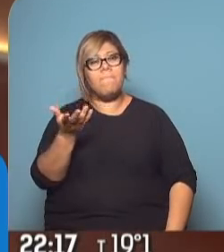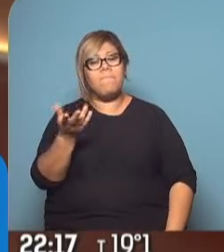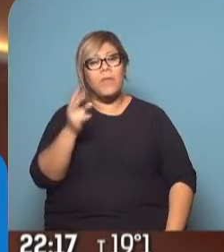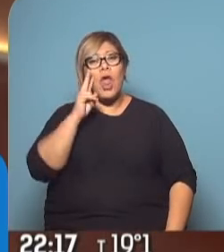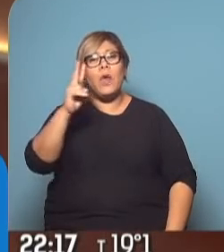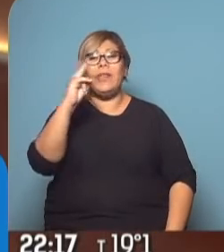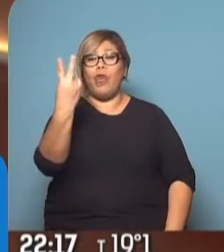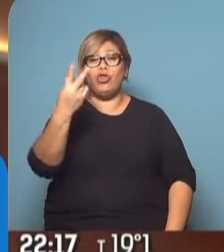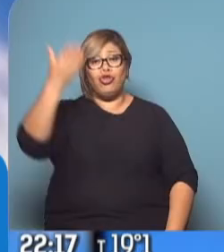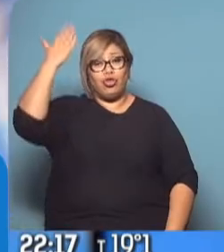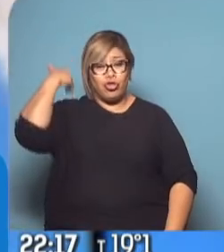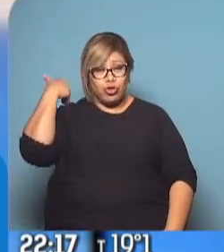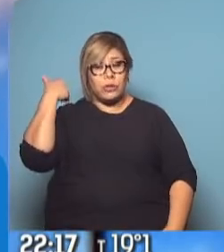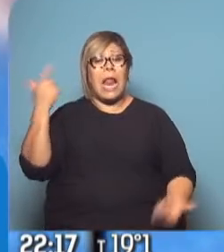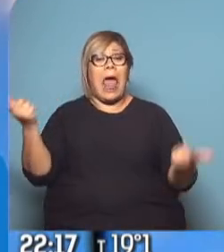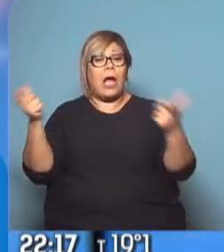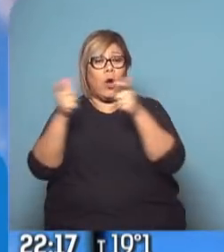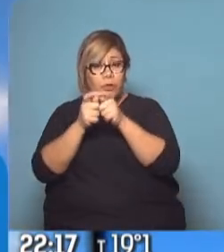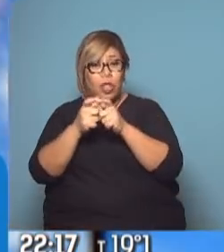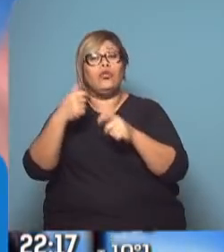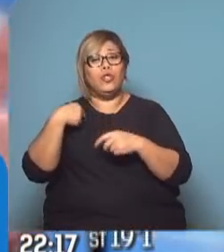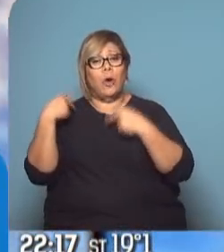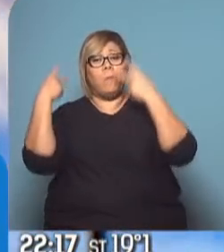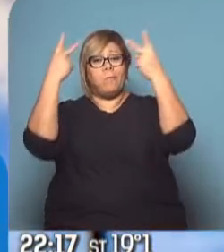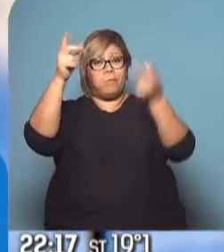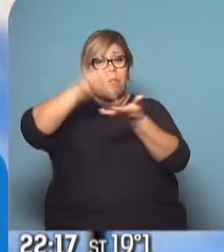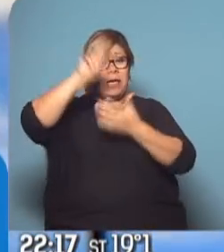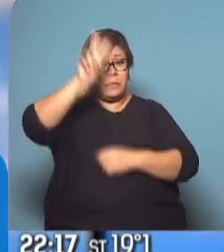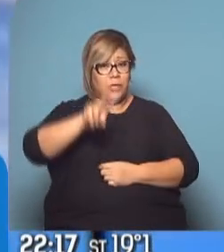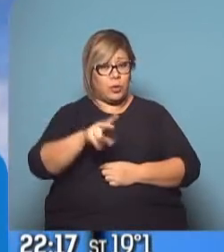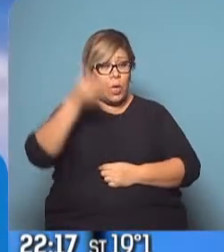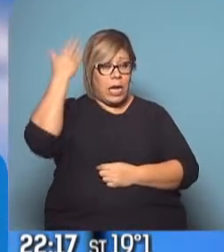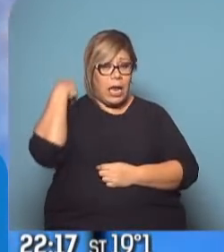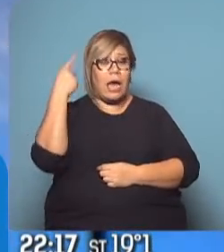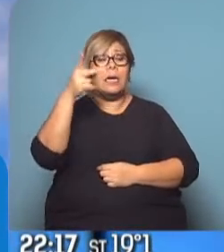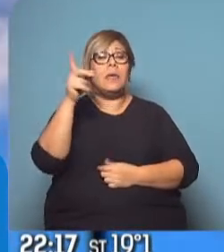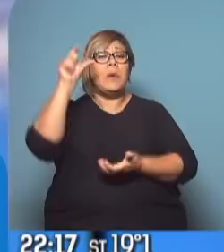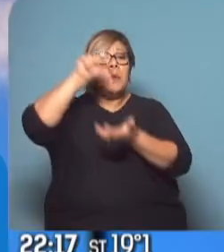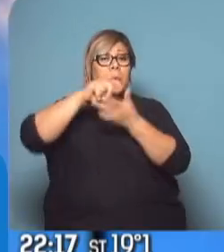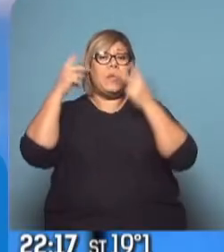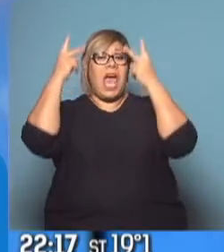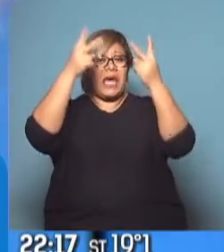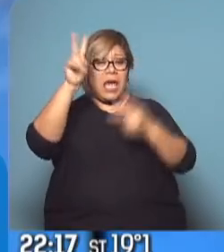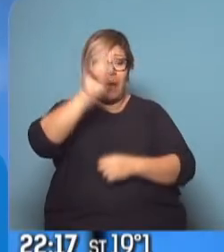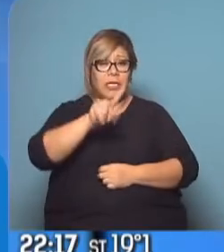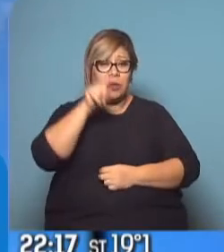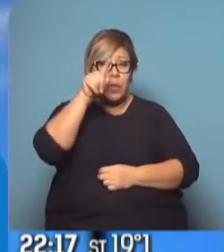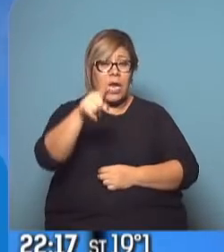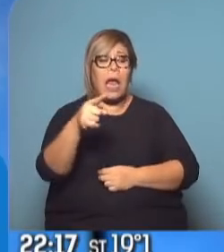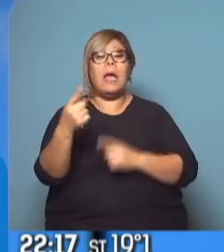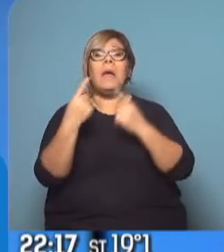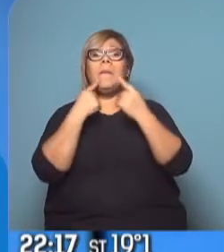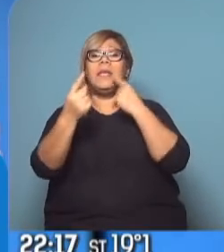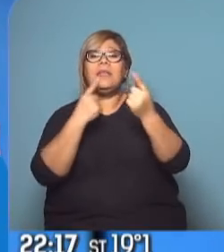2002, la Comisión Interamericana, y me tocó a mí viajar a Venezuela, entrevistamos al expresidente Chávez, con anterioridad me había reunido